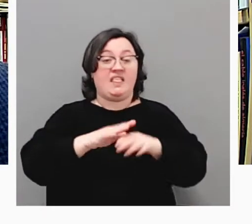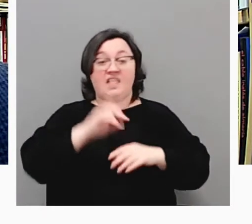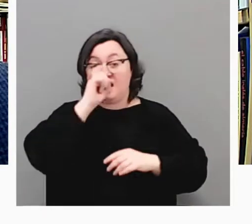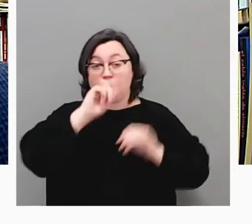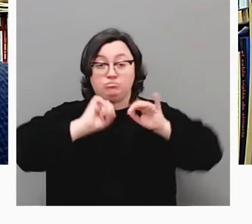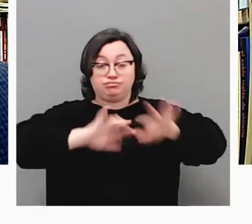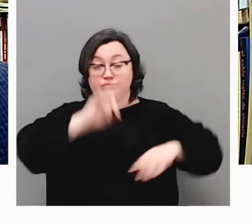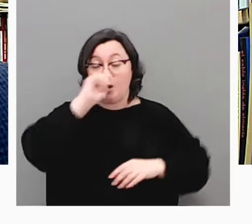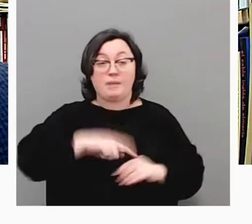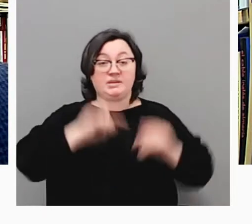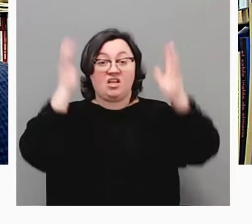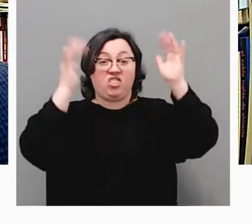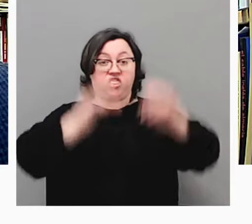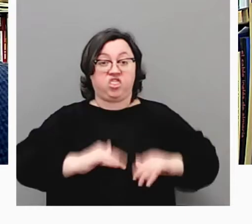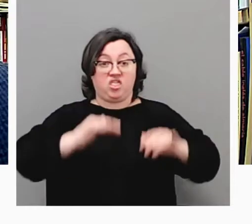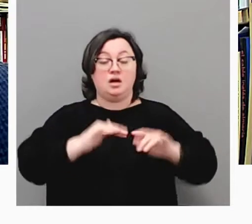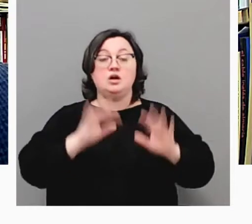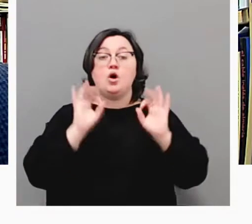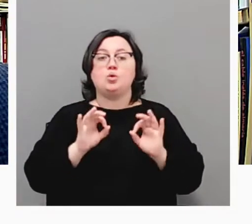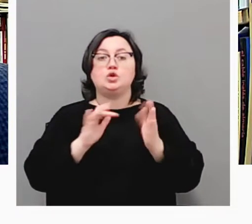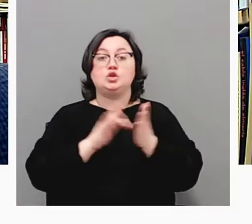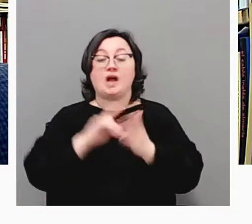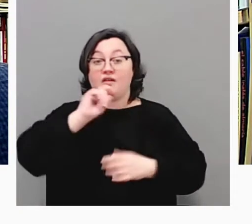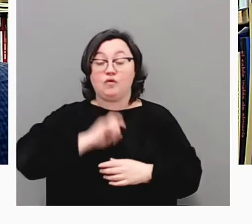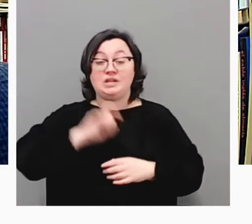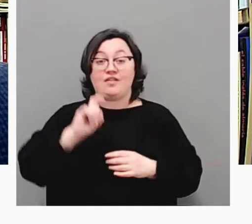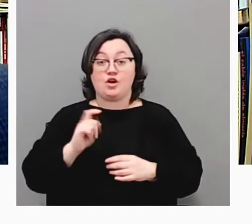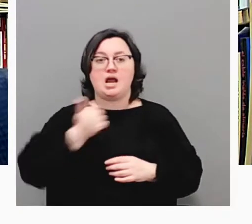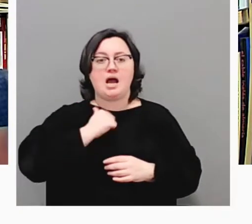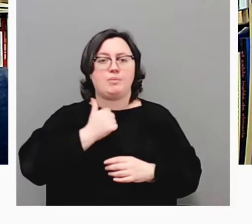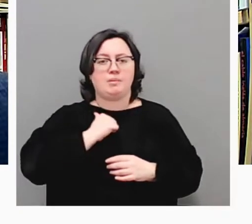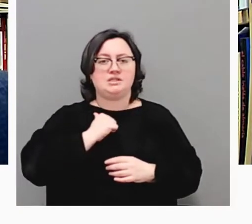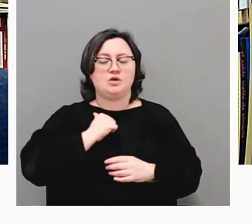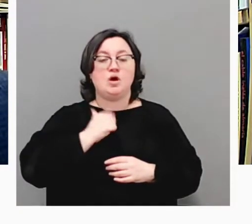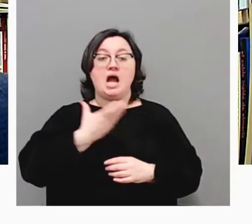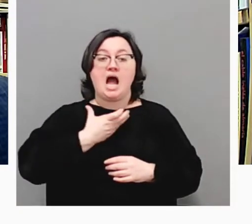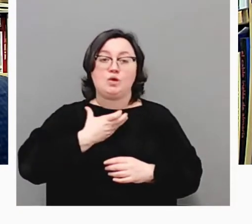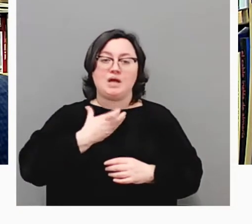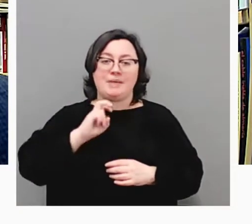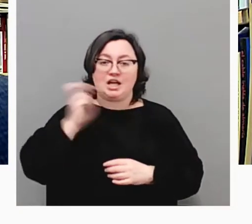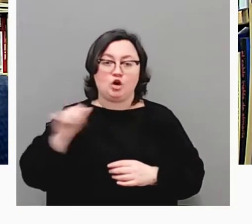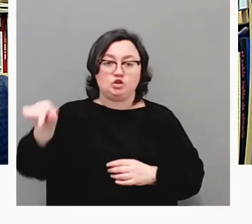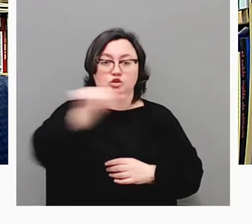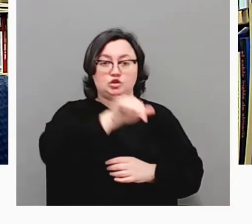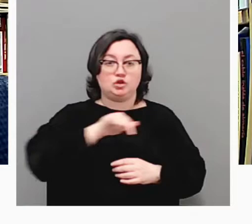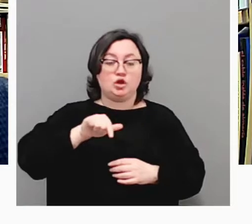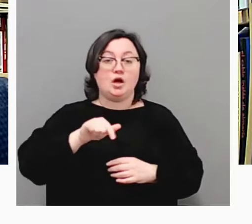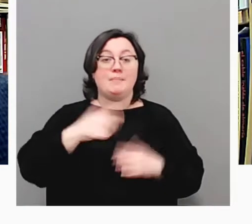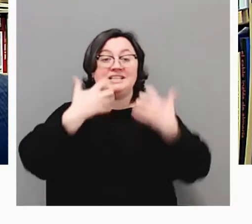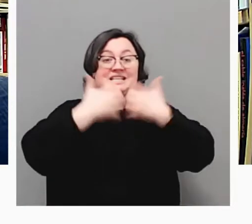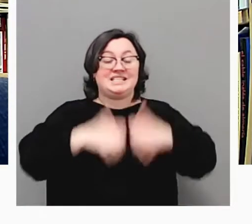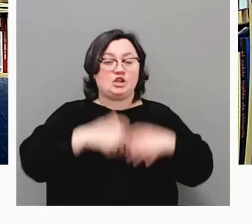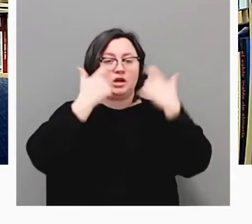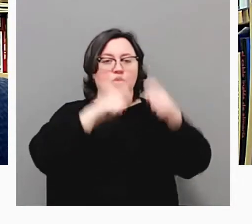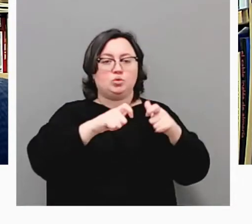en ruina, y precisamente fue una fundación que aunó a los ayuntamientos de la zona con diversos sectores industriales